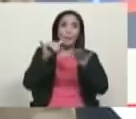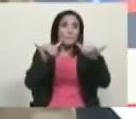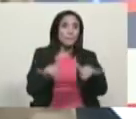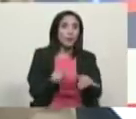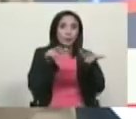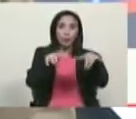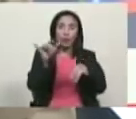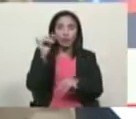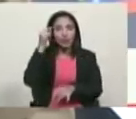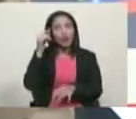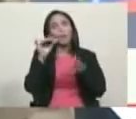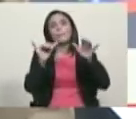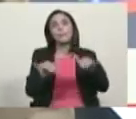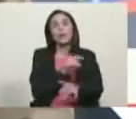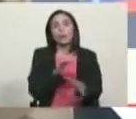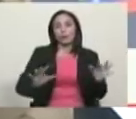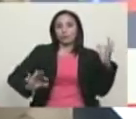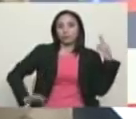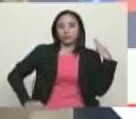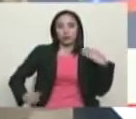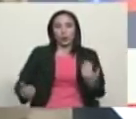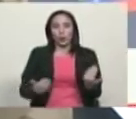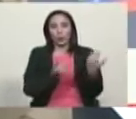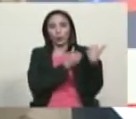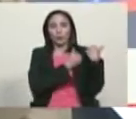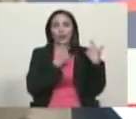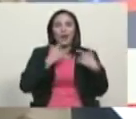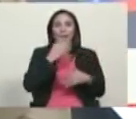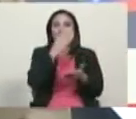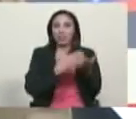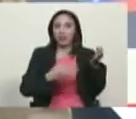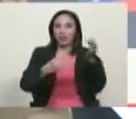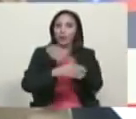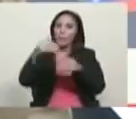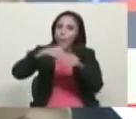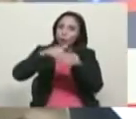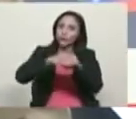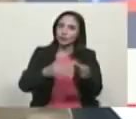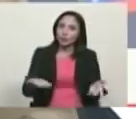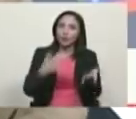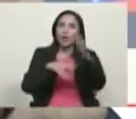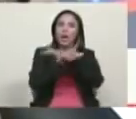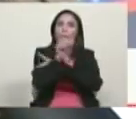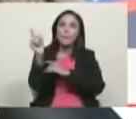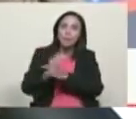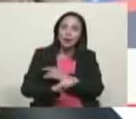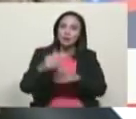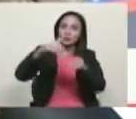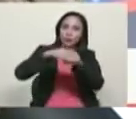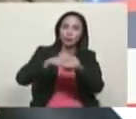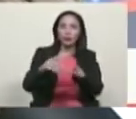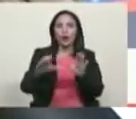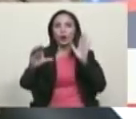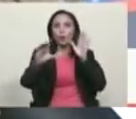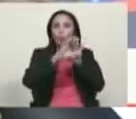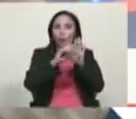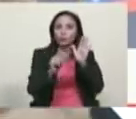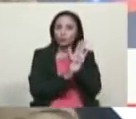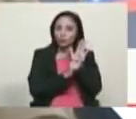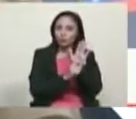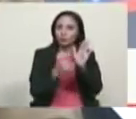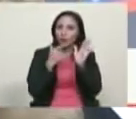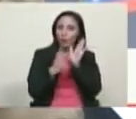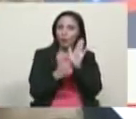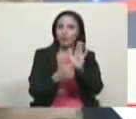su autoproclamación el decreto para llamar a elecciones en 30 días como manda la Constitución.